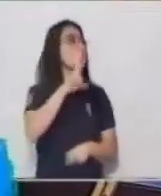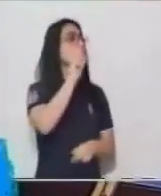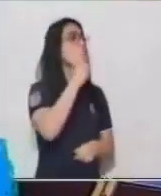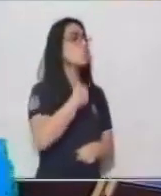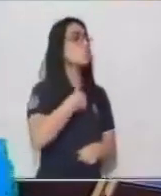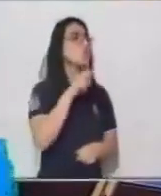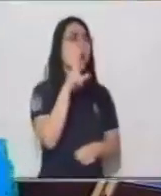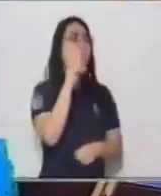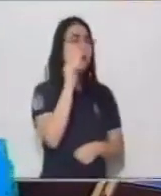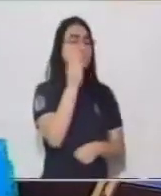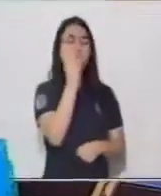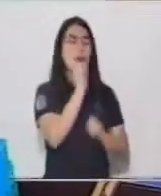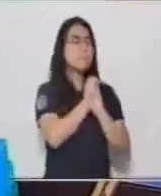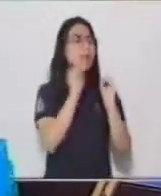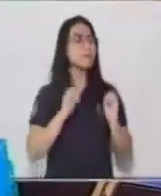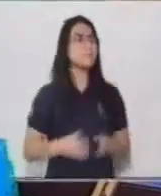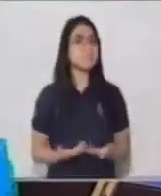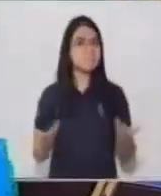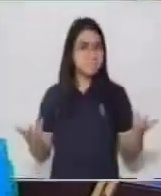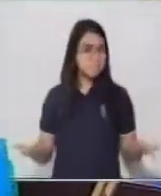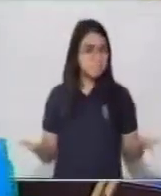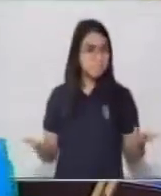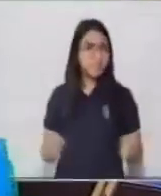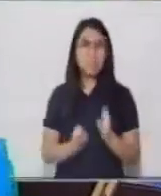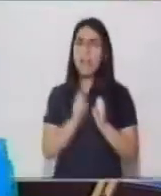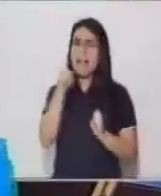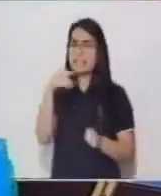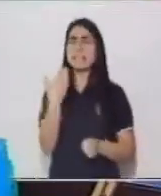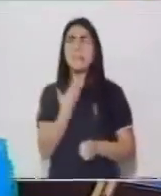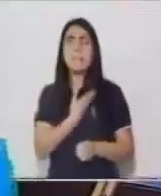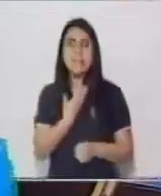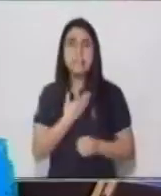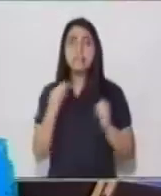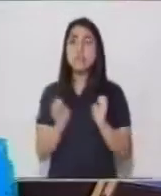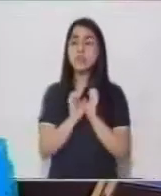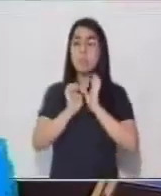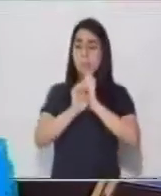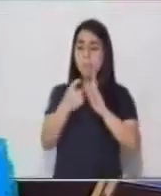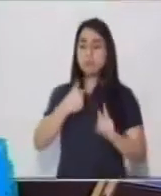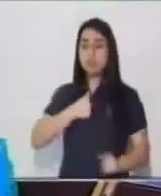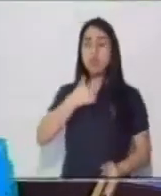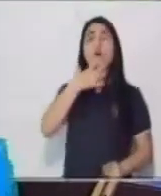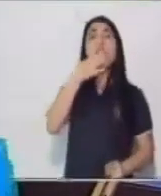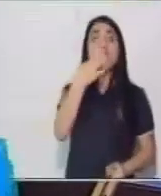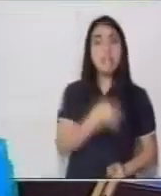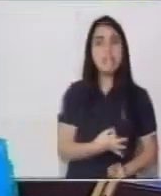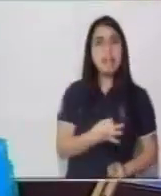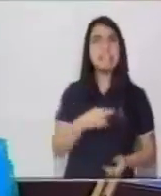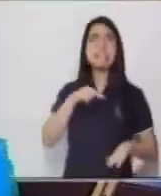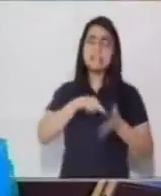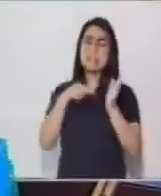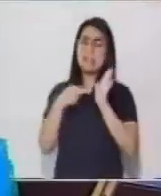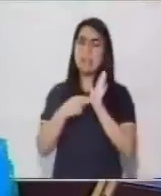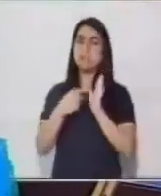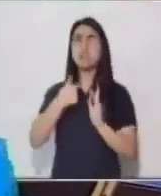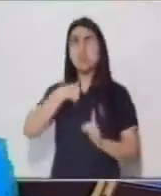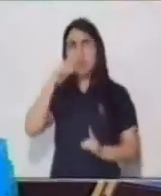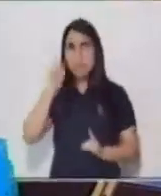Y si yo digo no, es porque no lo tomé. Por ejemplo, siguiendo con el caso del pastelito. ¿Te comiste el pastel?